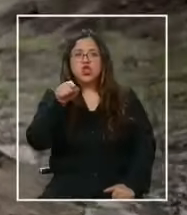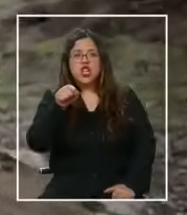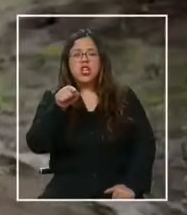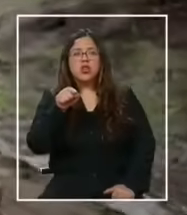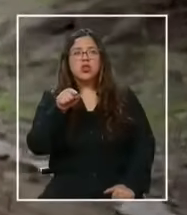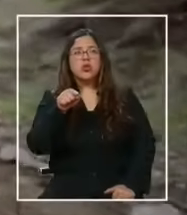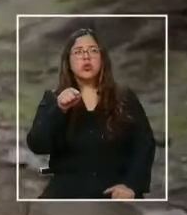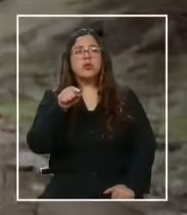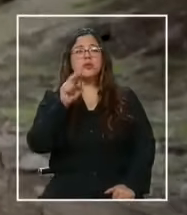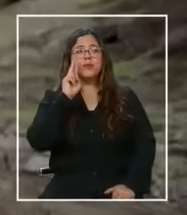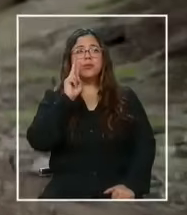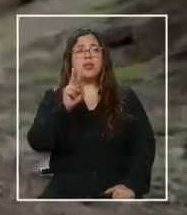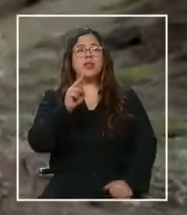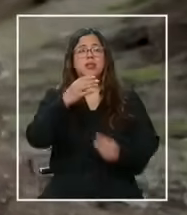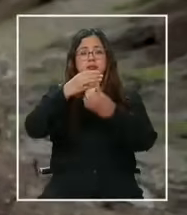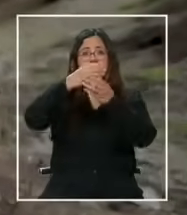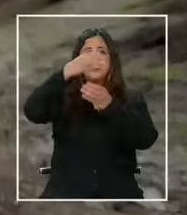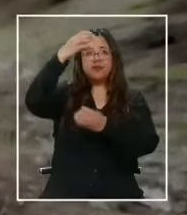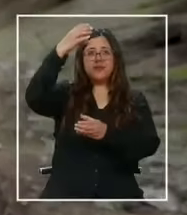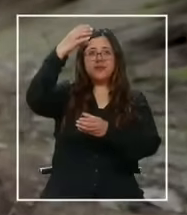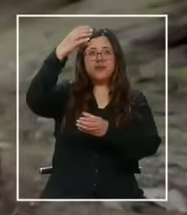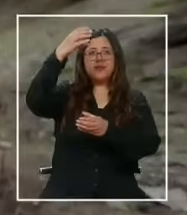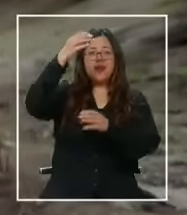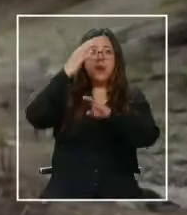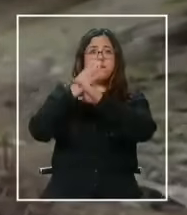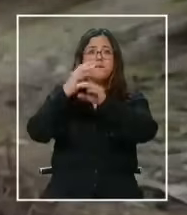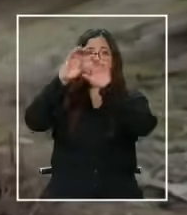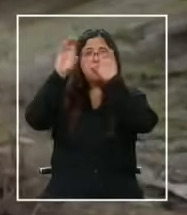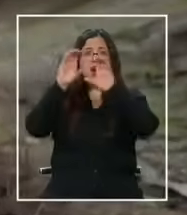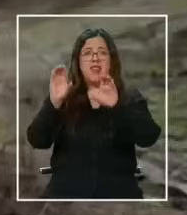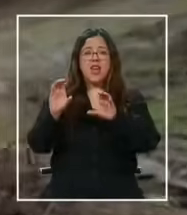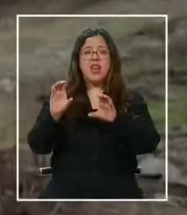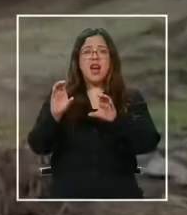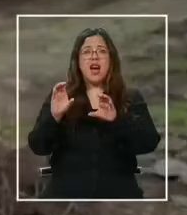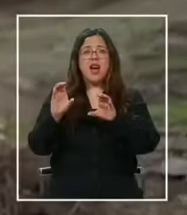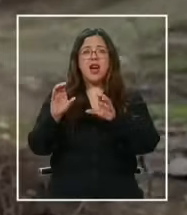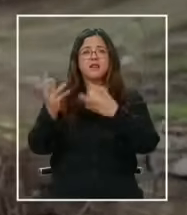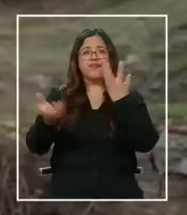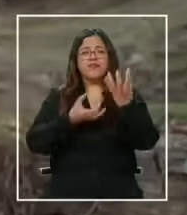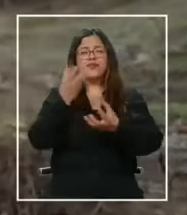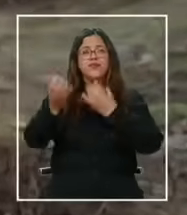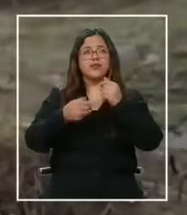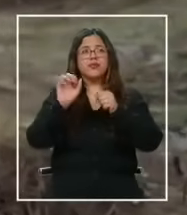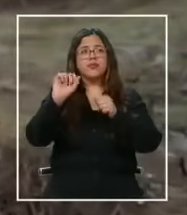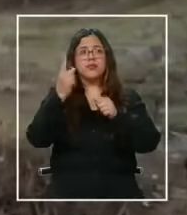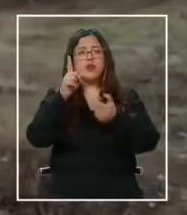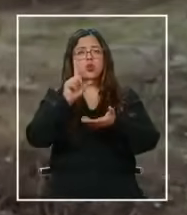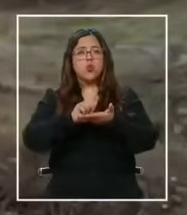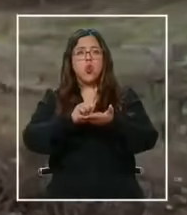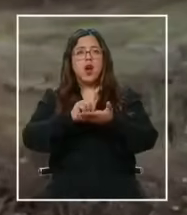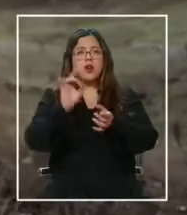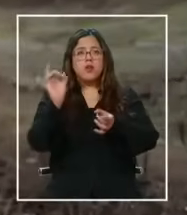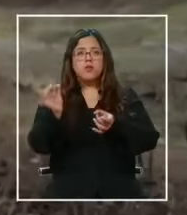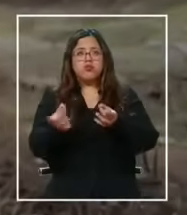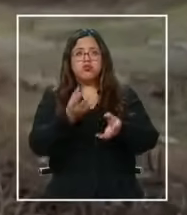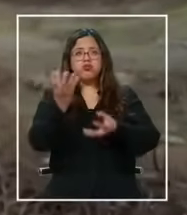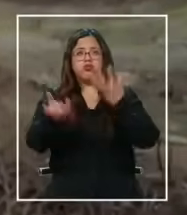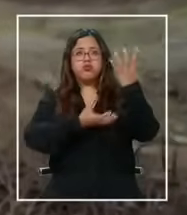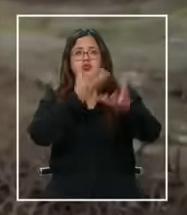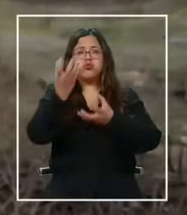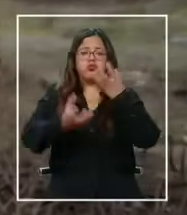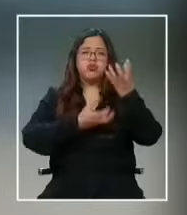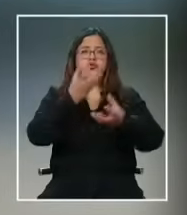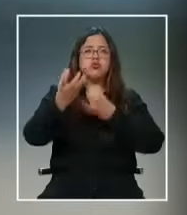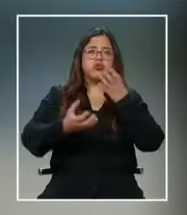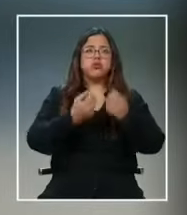rastros De hecho acá hay madera aún carbonizada de lo que fue según la investigación el primer foco del megaincendio del 2